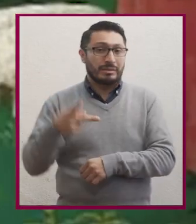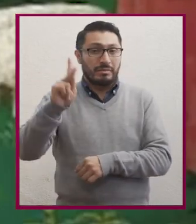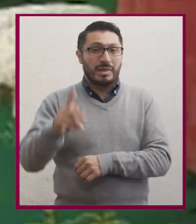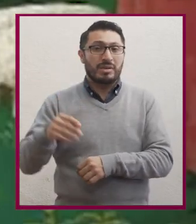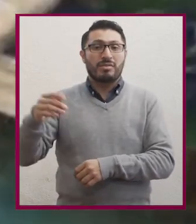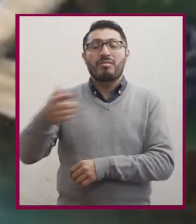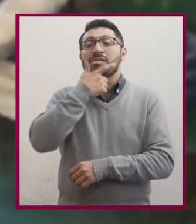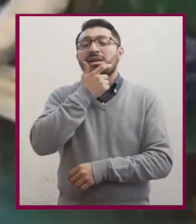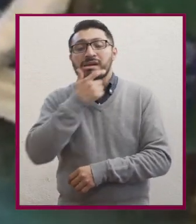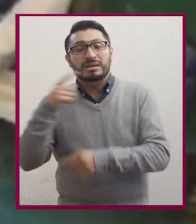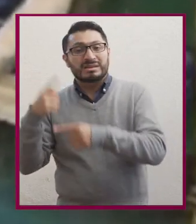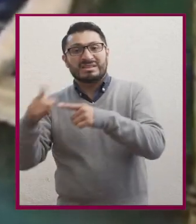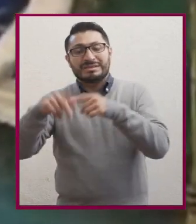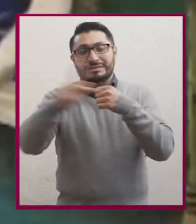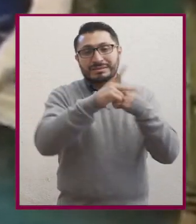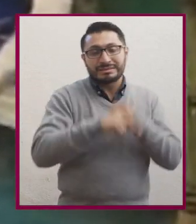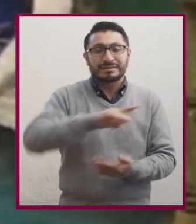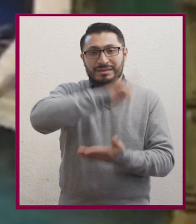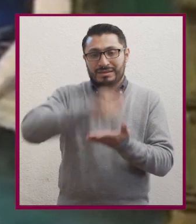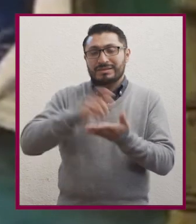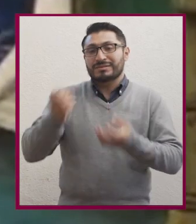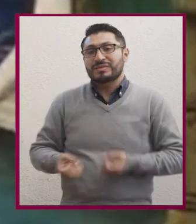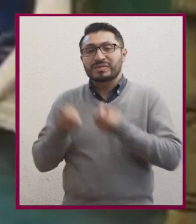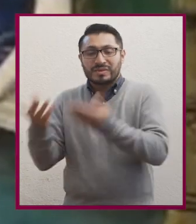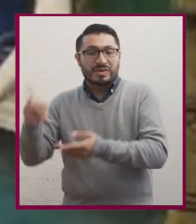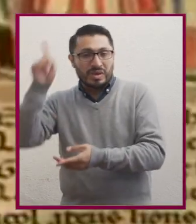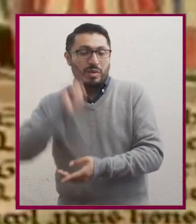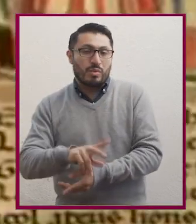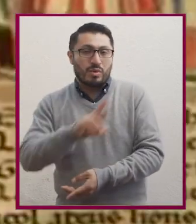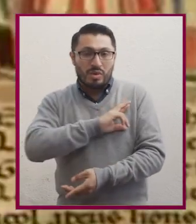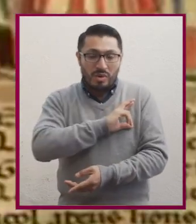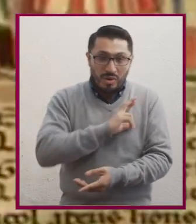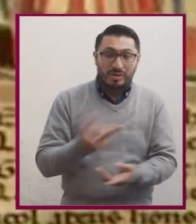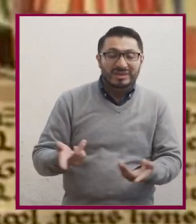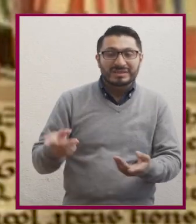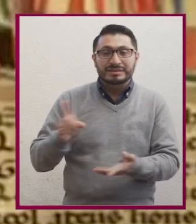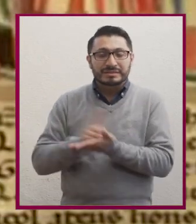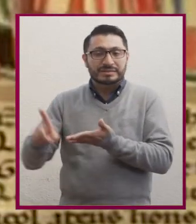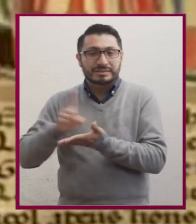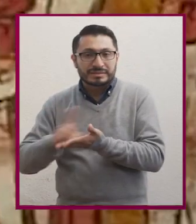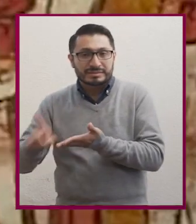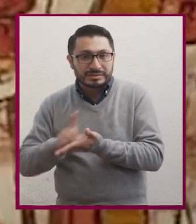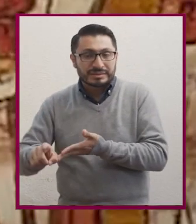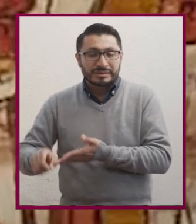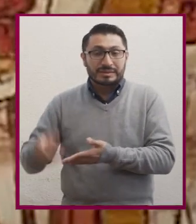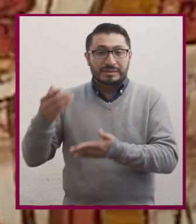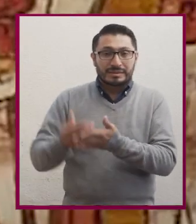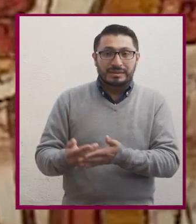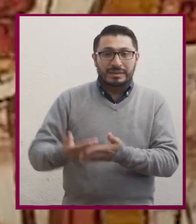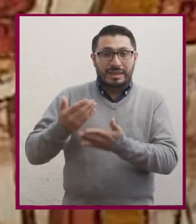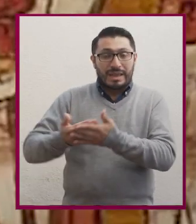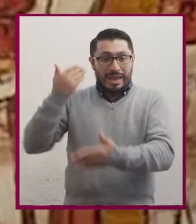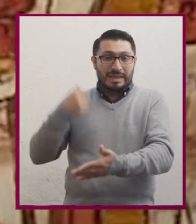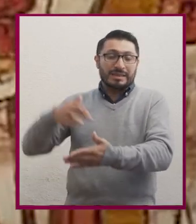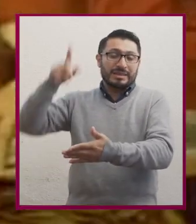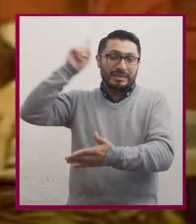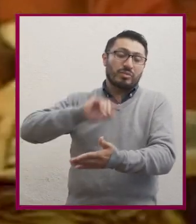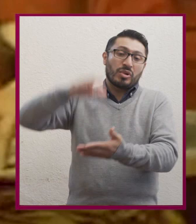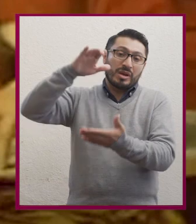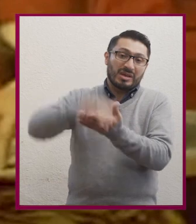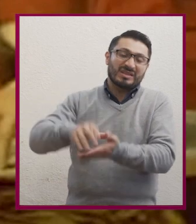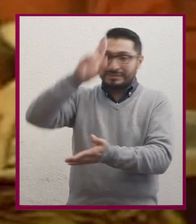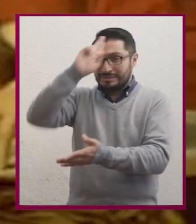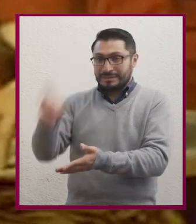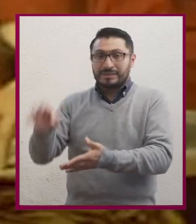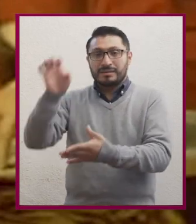otros reinos, la ley sí otorgó a las mujeres solteras los derechos que generalmente se negaban a las mujeres casadas, como